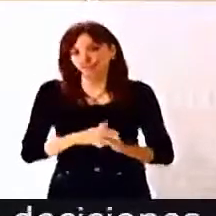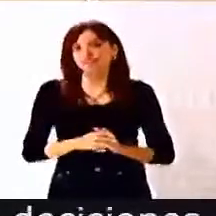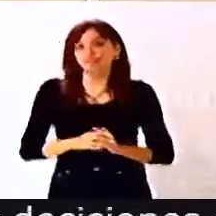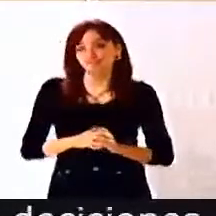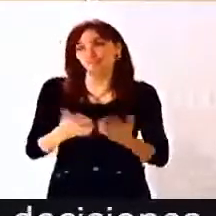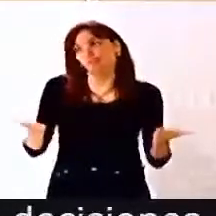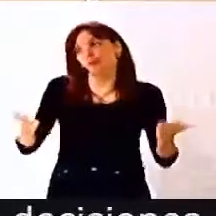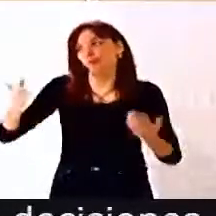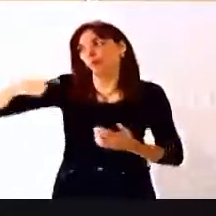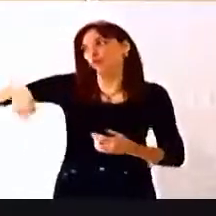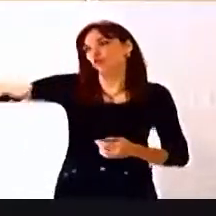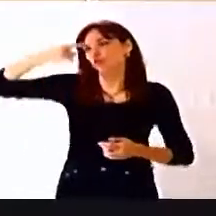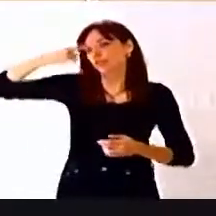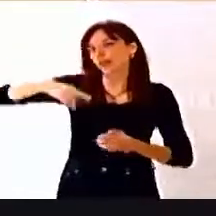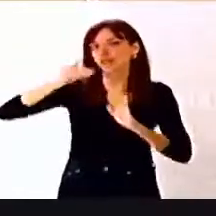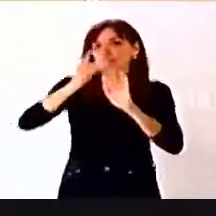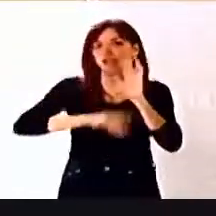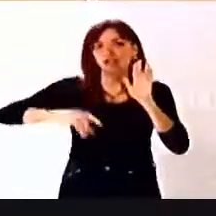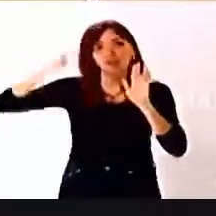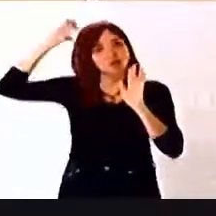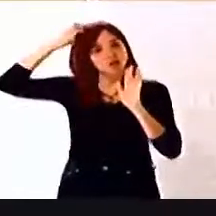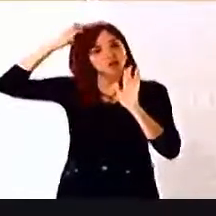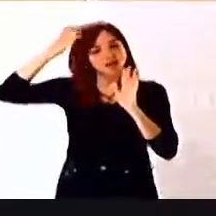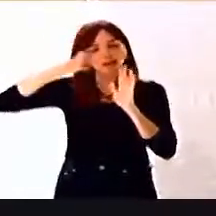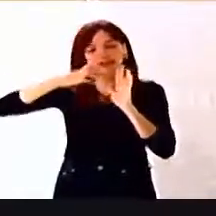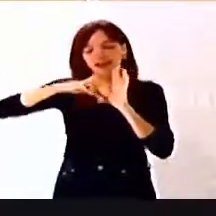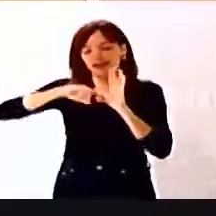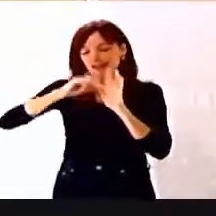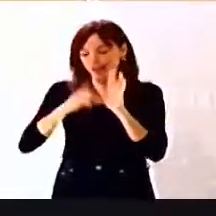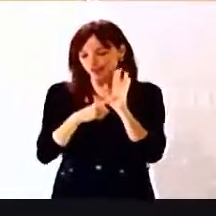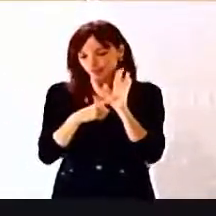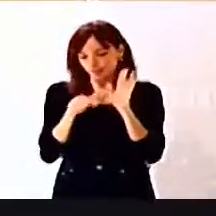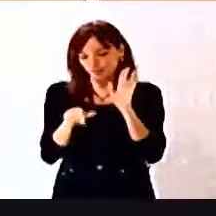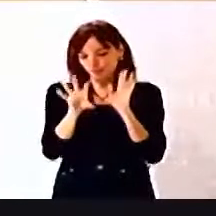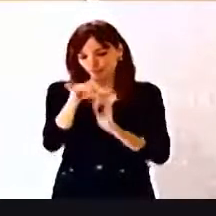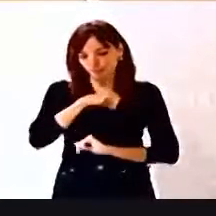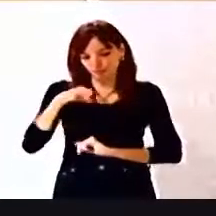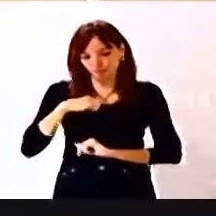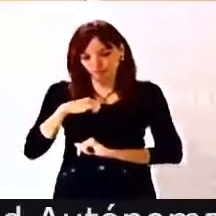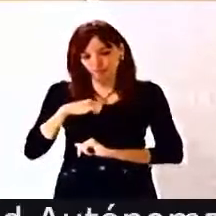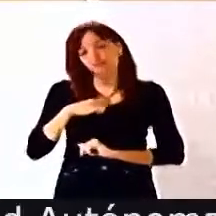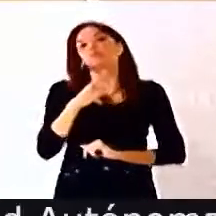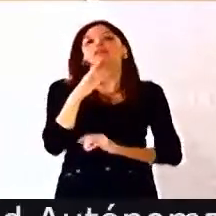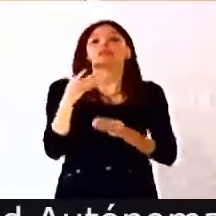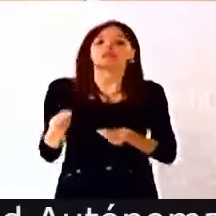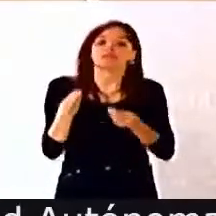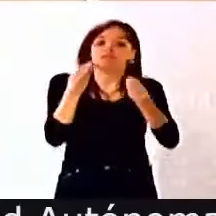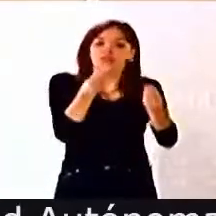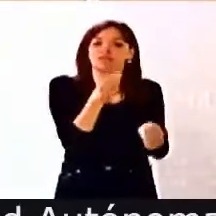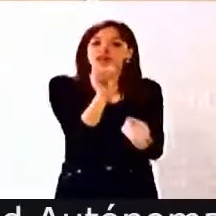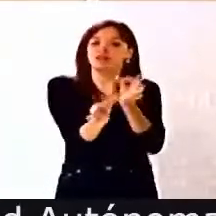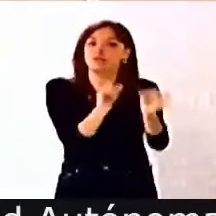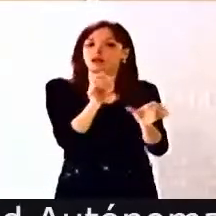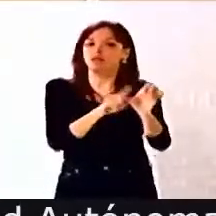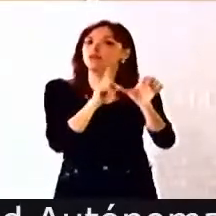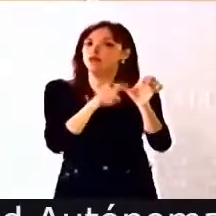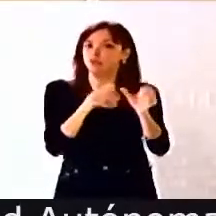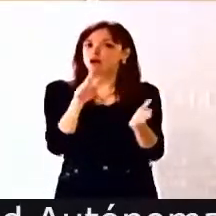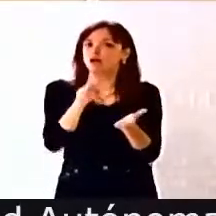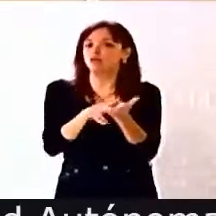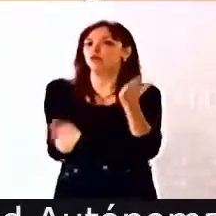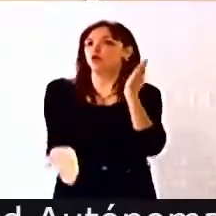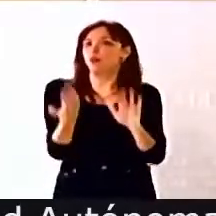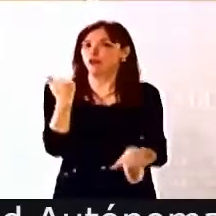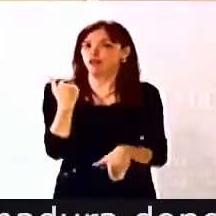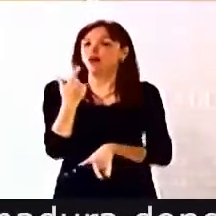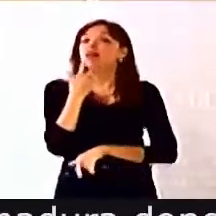saben ustedes que hay un decreto ley en la Comunidad Autónoma de Extremadura, convalidado por la Asamblea de Extremadura, donde dice que las medidas excepcionales